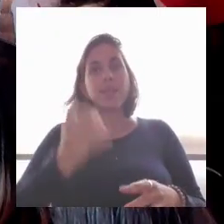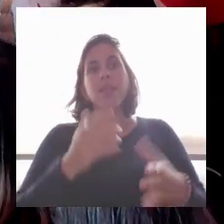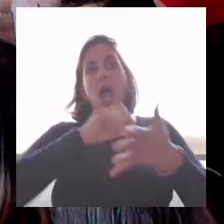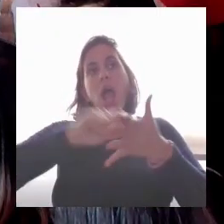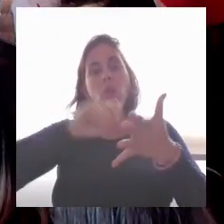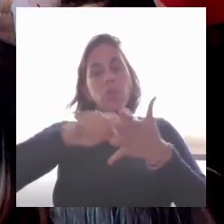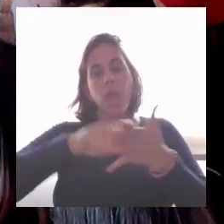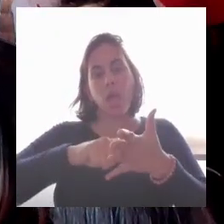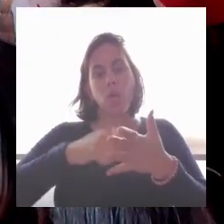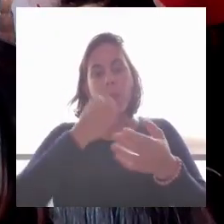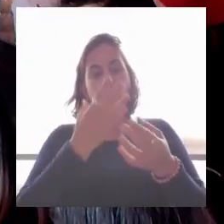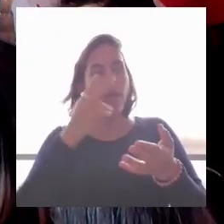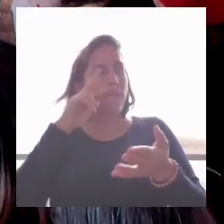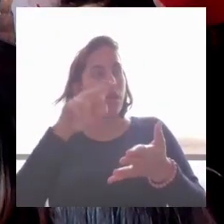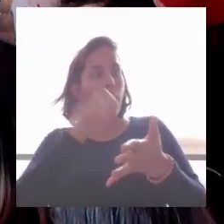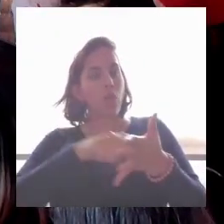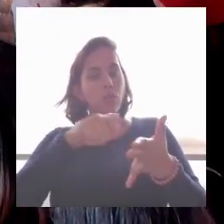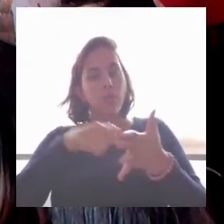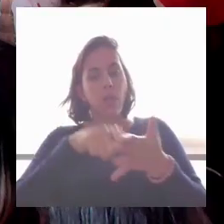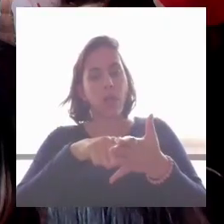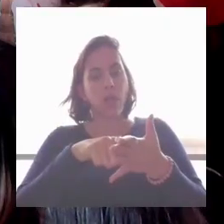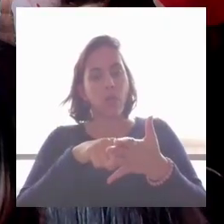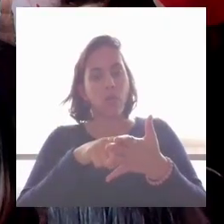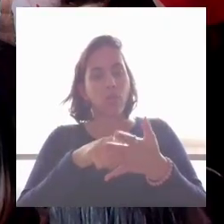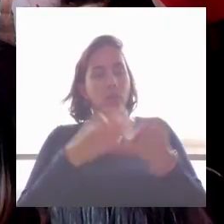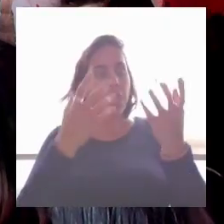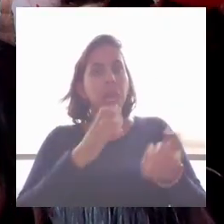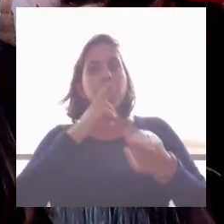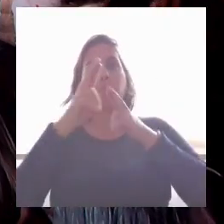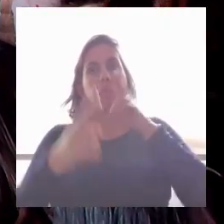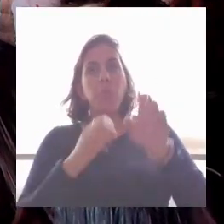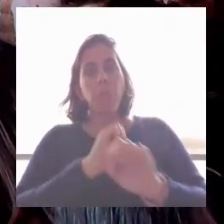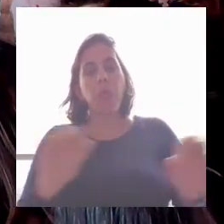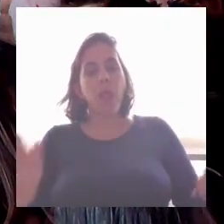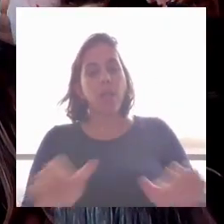vi que fueron anotando cuando hablaba la otra, si hay algo que quieran contestar, pueden hacerlo. Miren el tiempo.